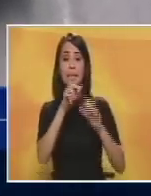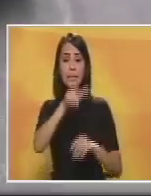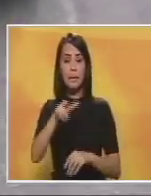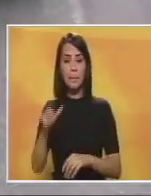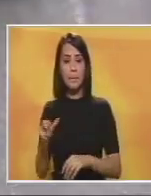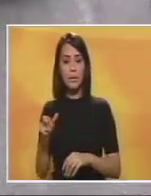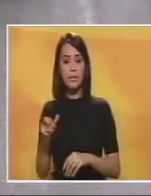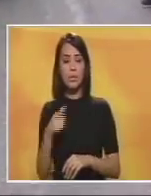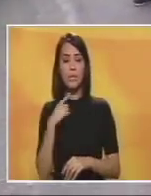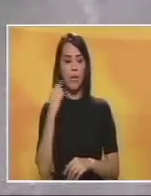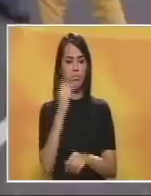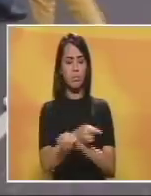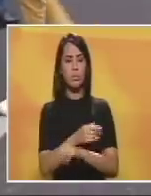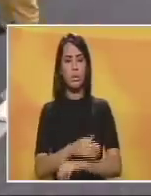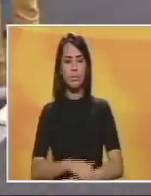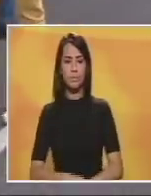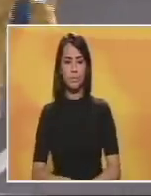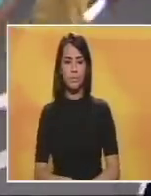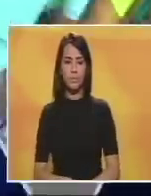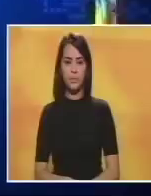personas fueron imputadas.